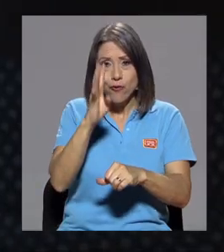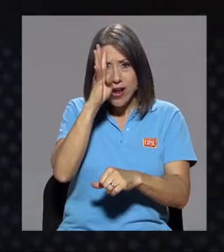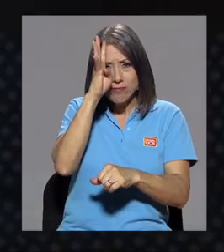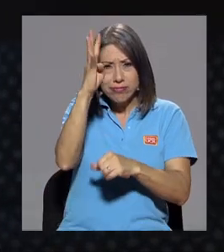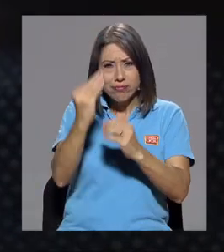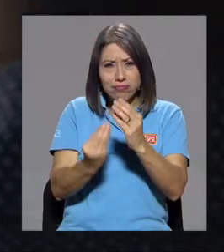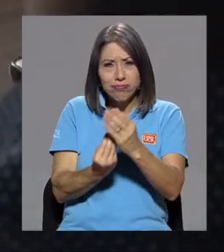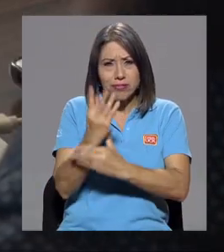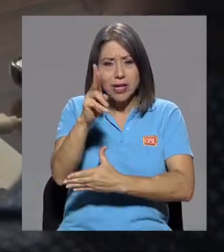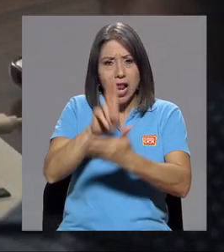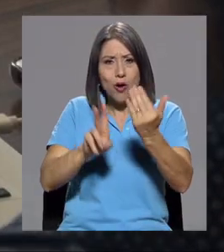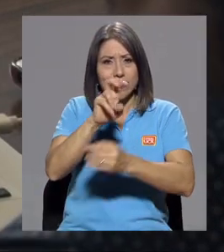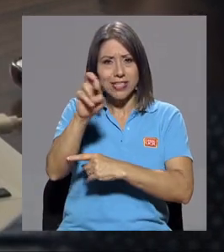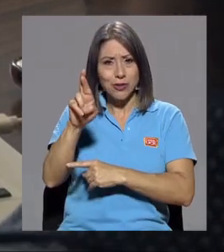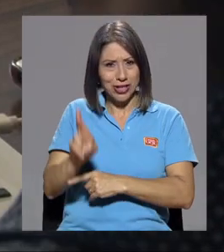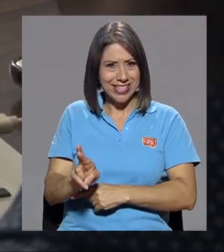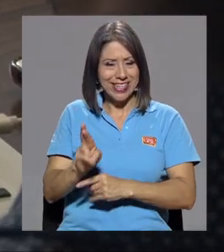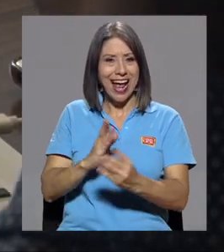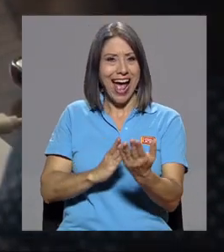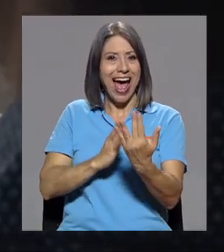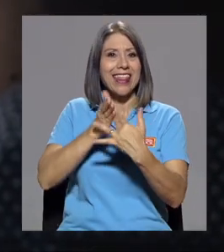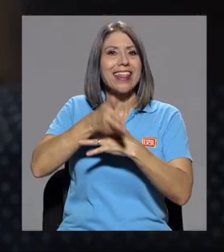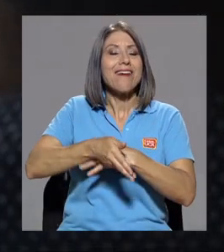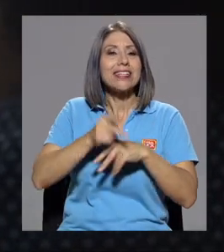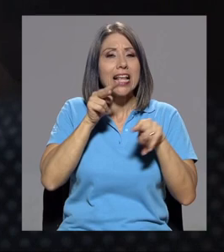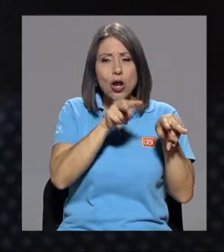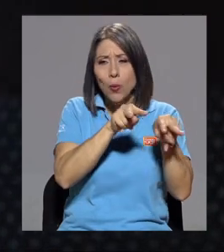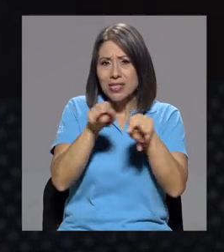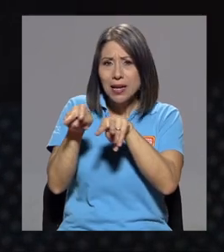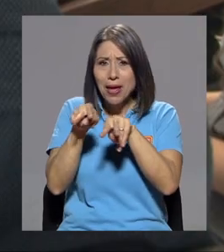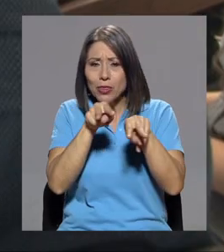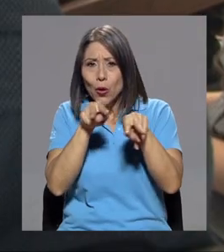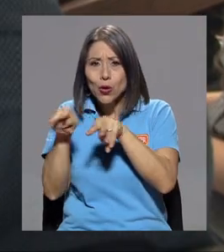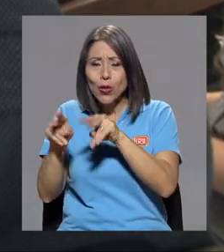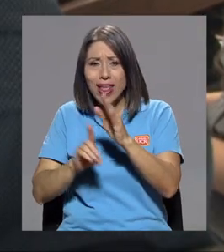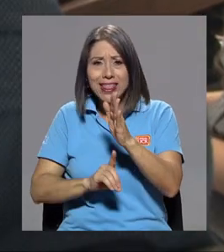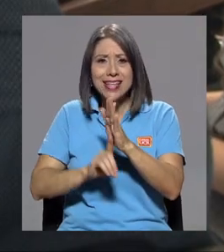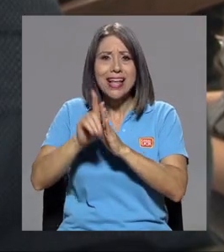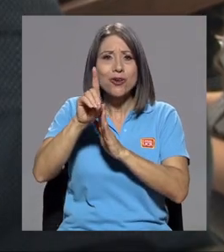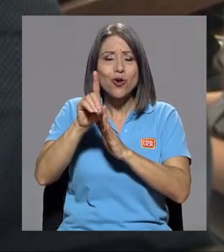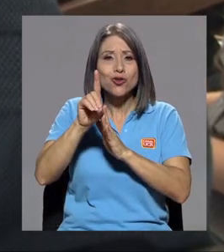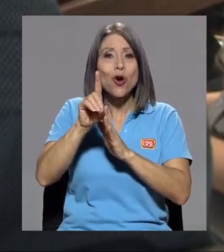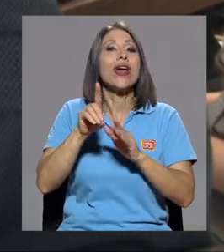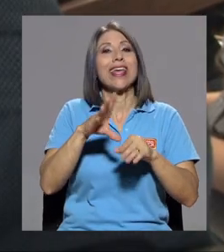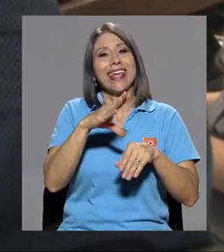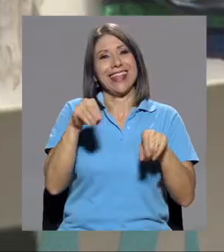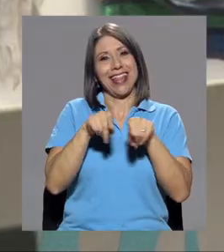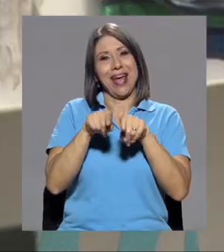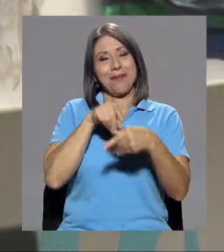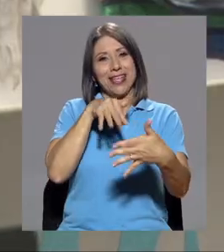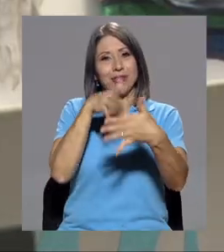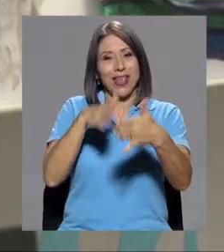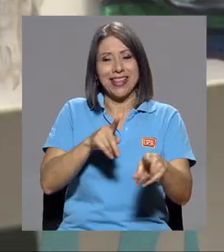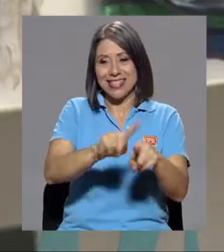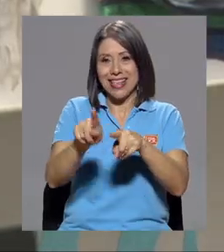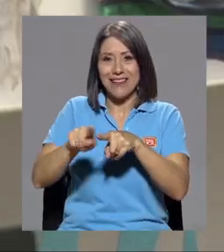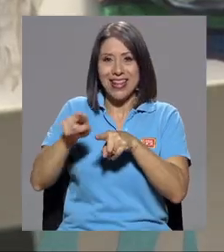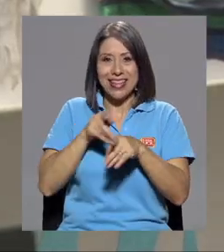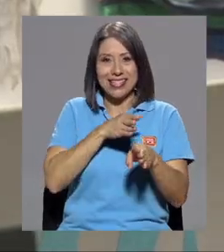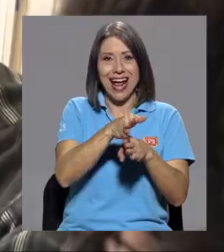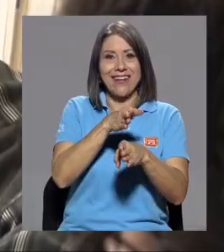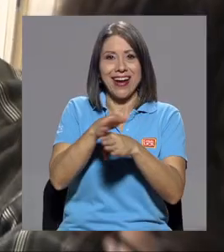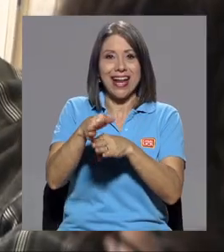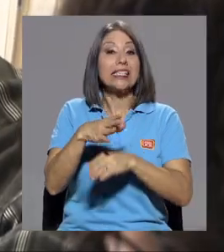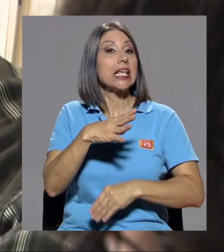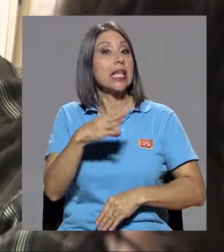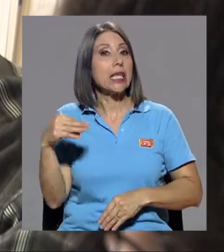la Universidad de Costa Rica a través del Observatorio del Desarrollo y estudiantes de diferentes carreras y el Ministerio